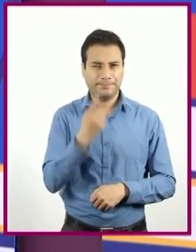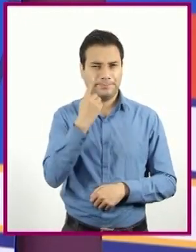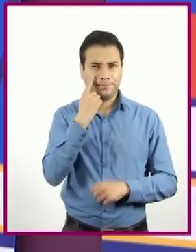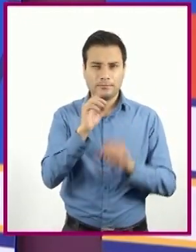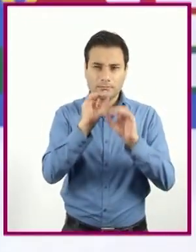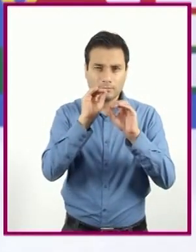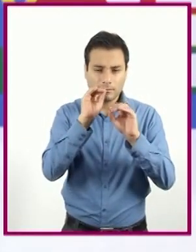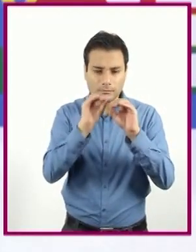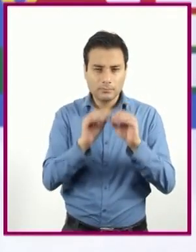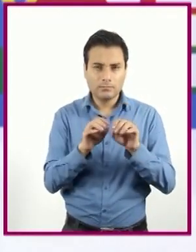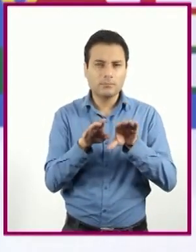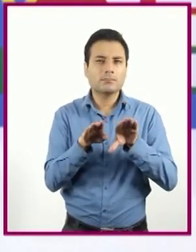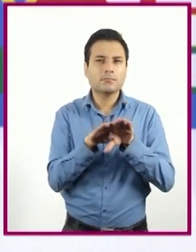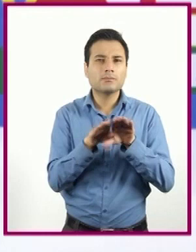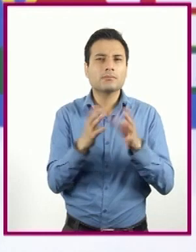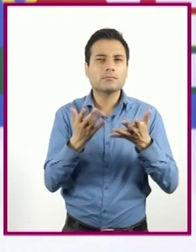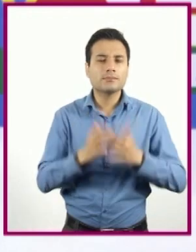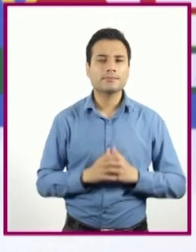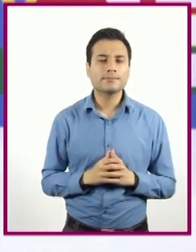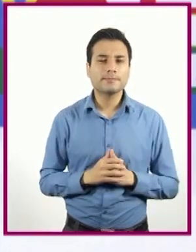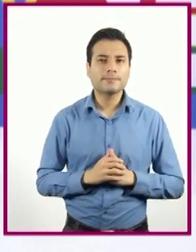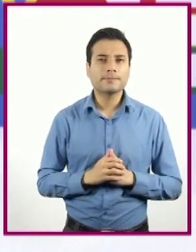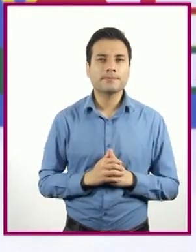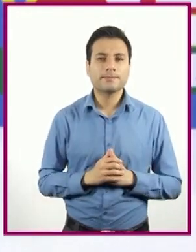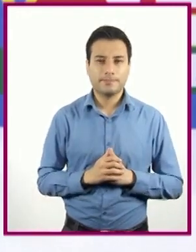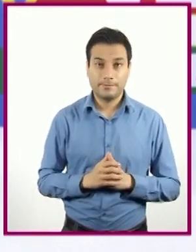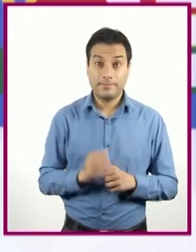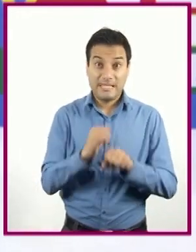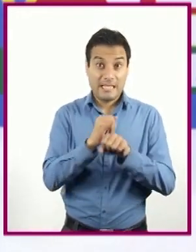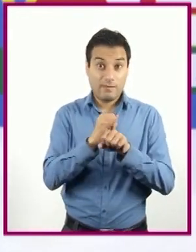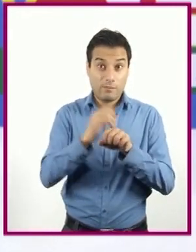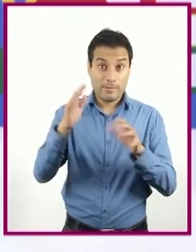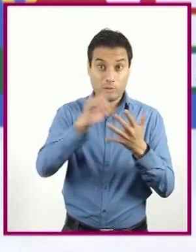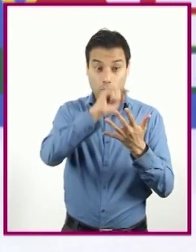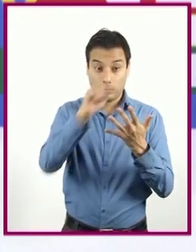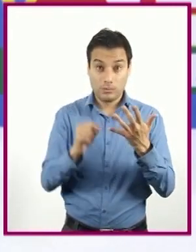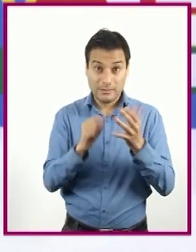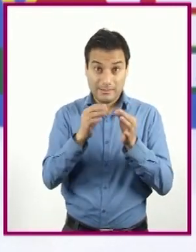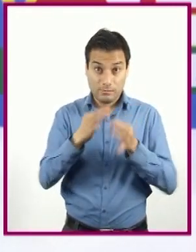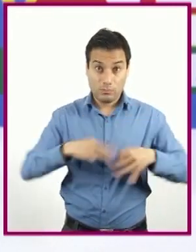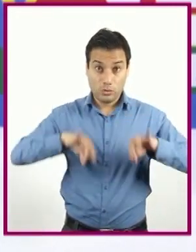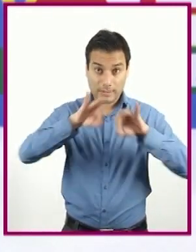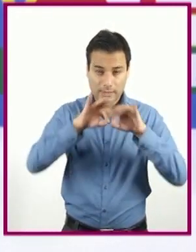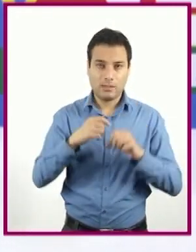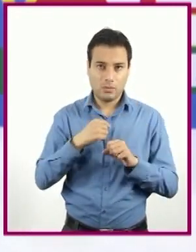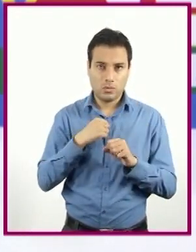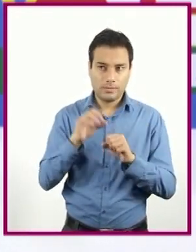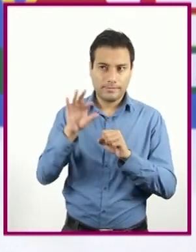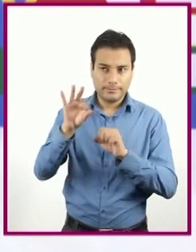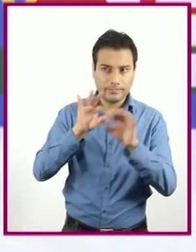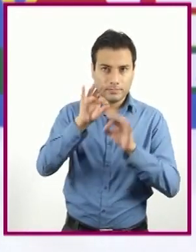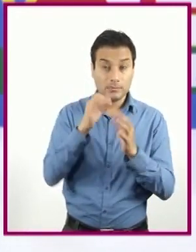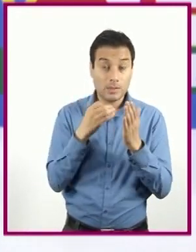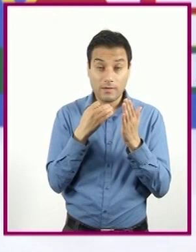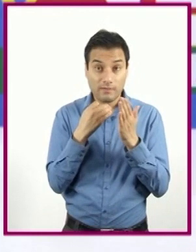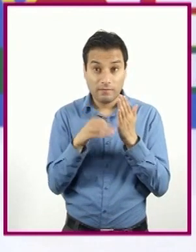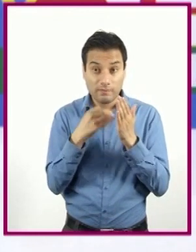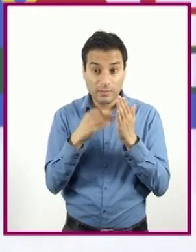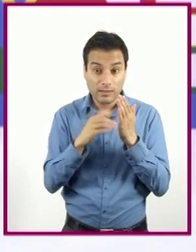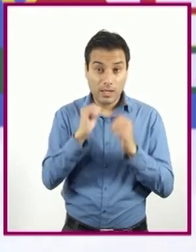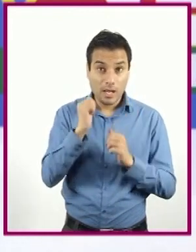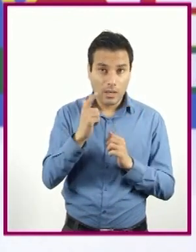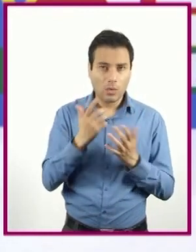las fichas. Seleccionen la información que creí pertinente. Si consideran que algo hace falta, pueden complementarlo con